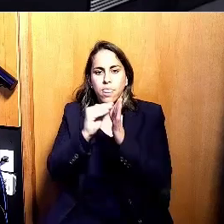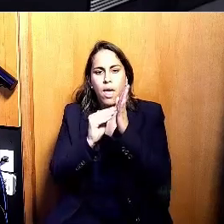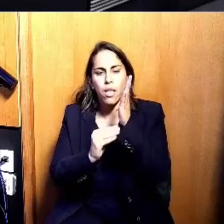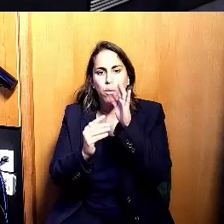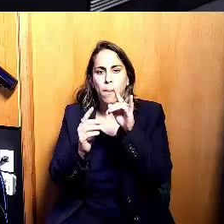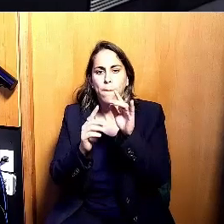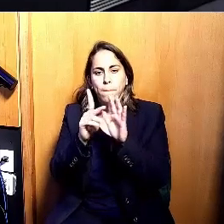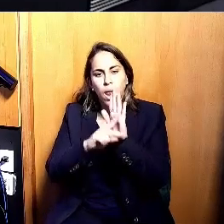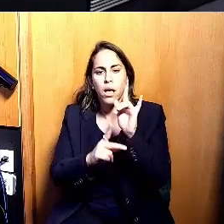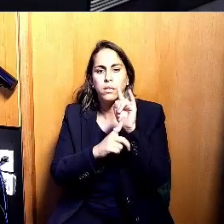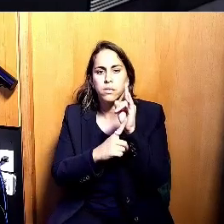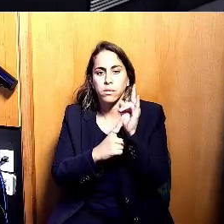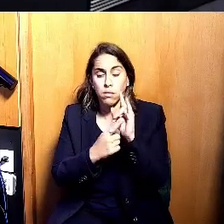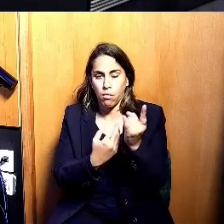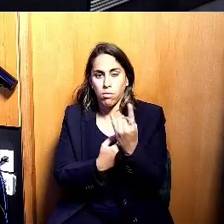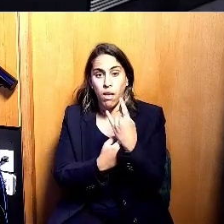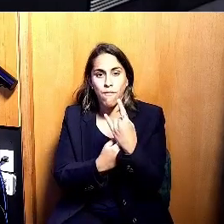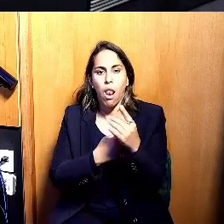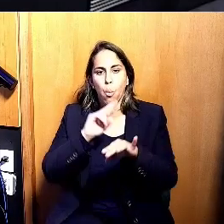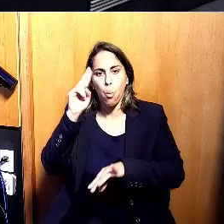Ceibal en Uruguay.